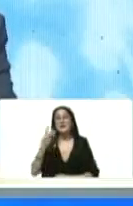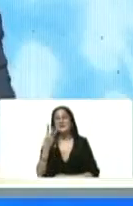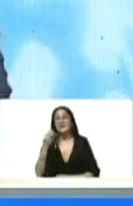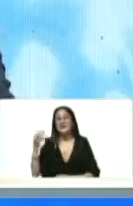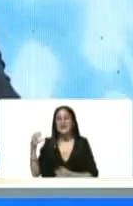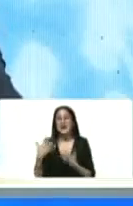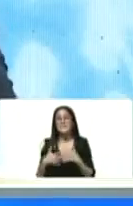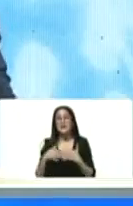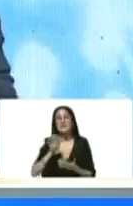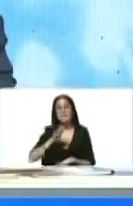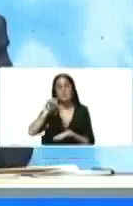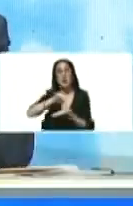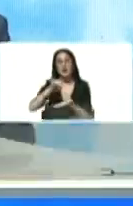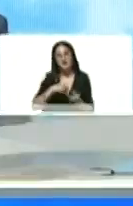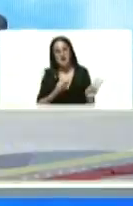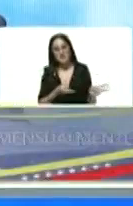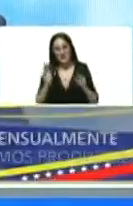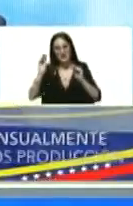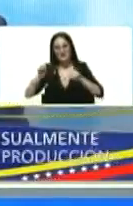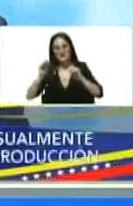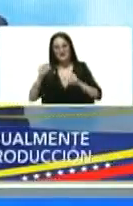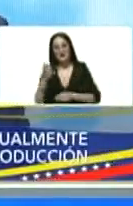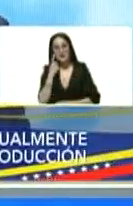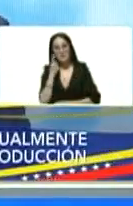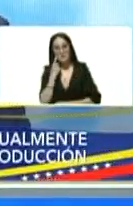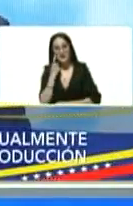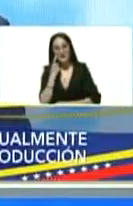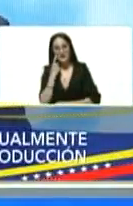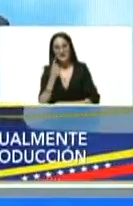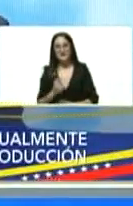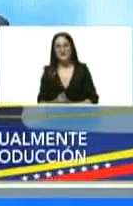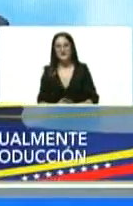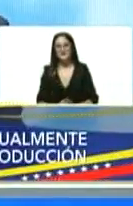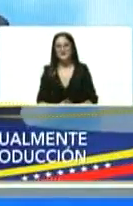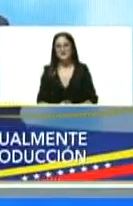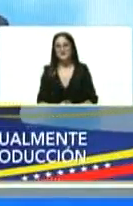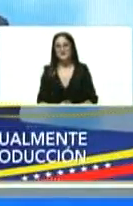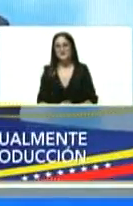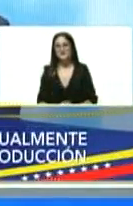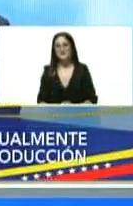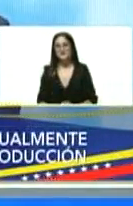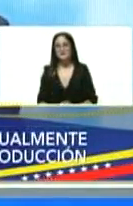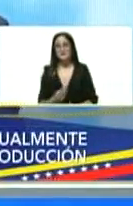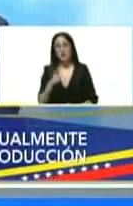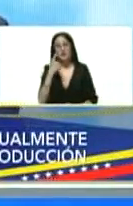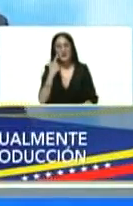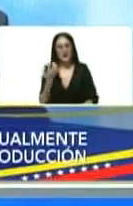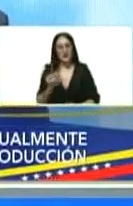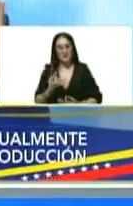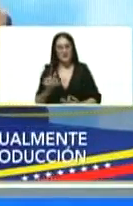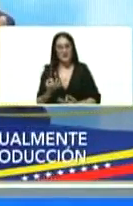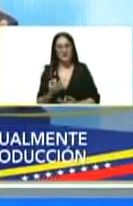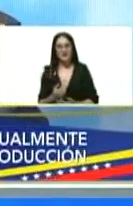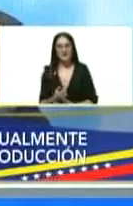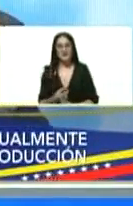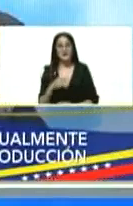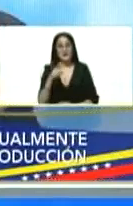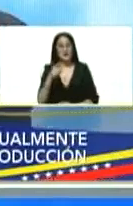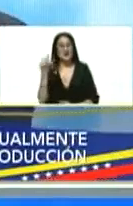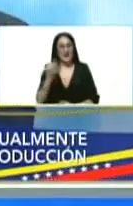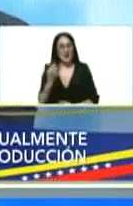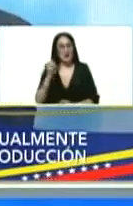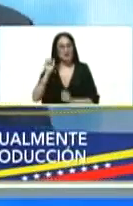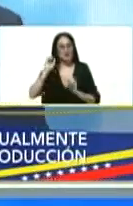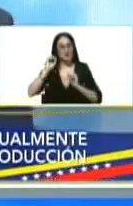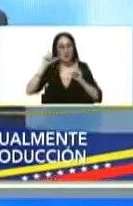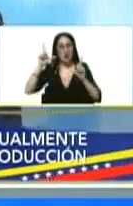empresas iraníes, los invito, para que le metan el ojo. Para que ustedes vean la realidad. Se va a quedar loco con